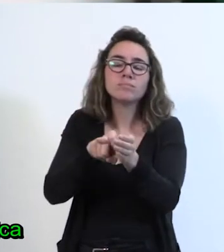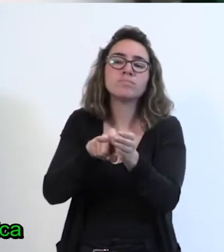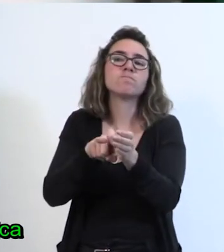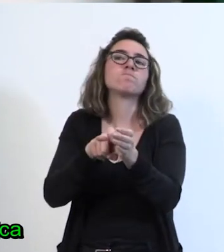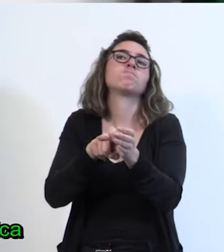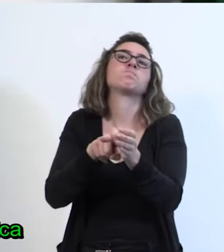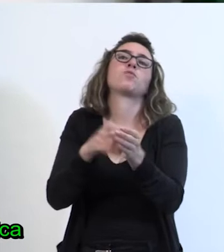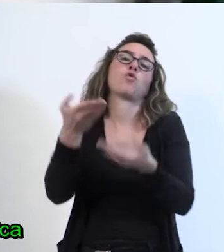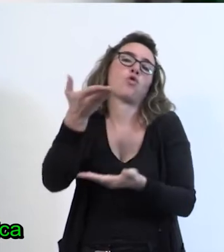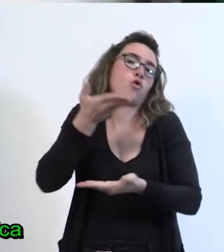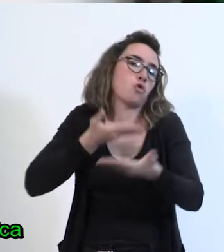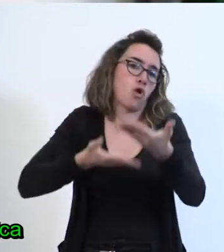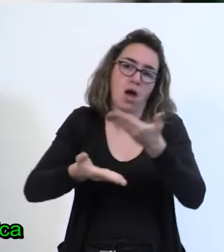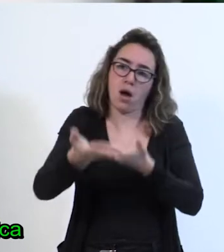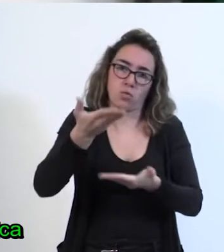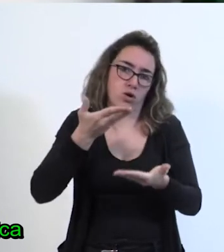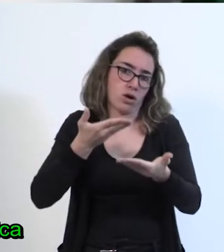colaboro de manera